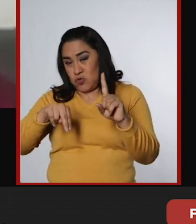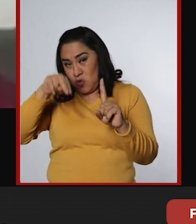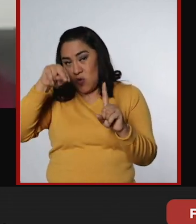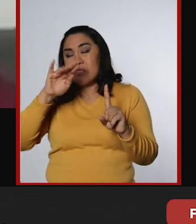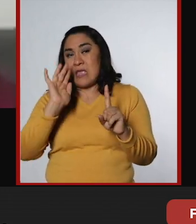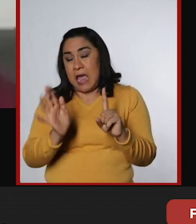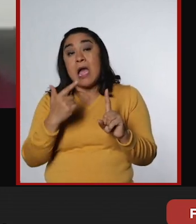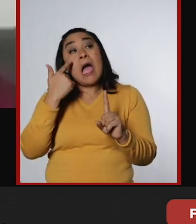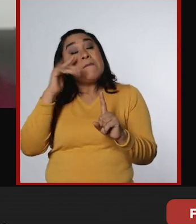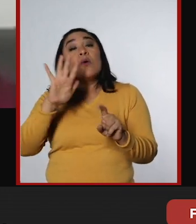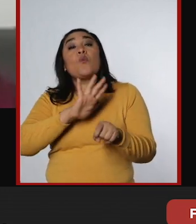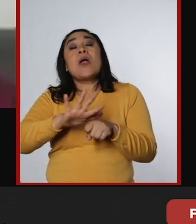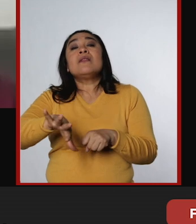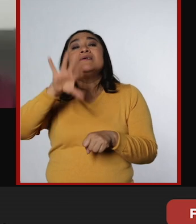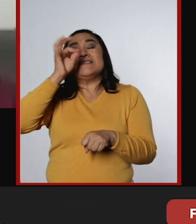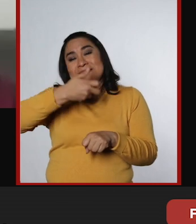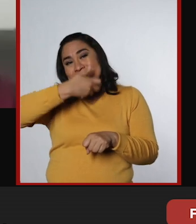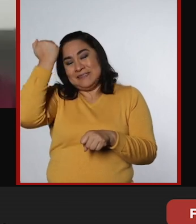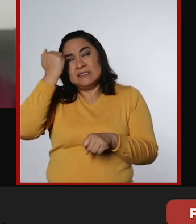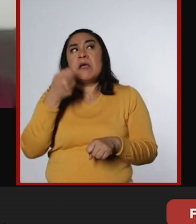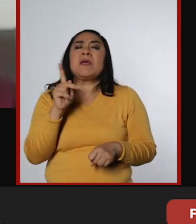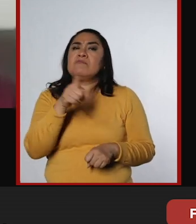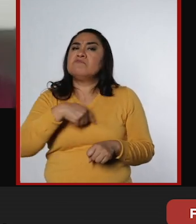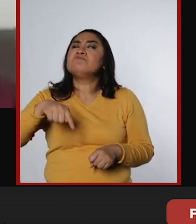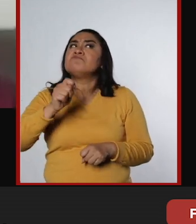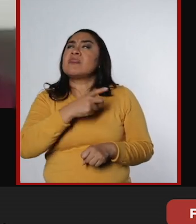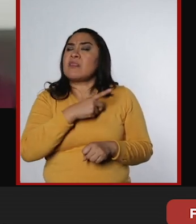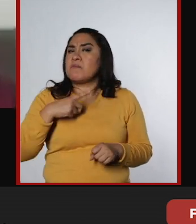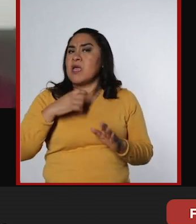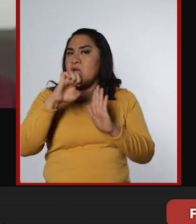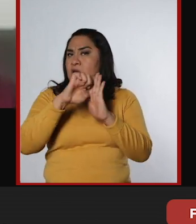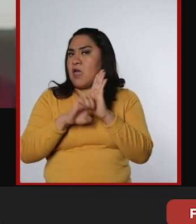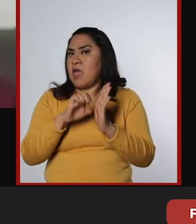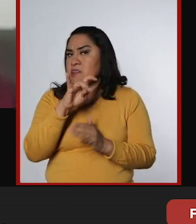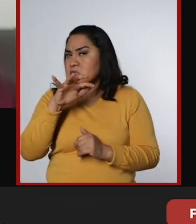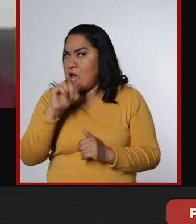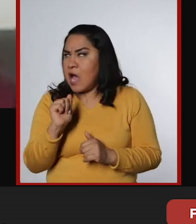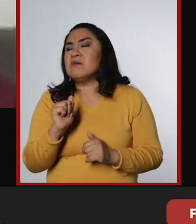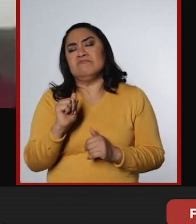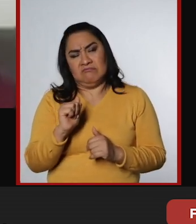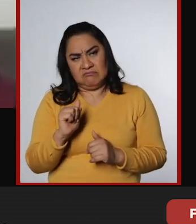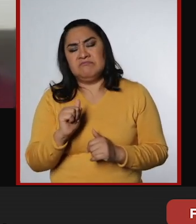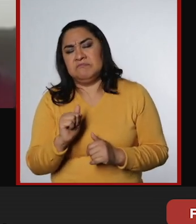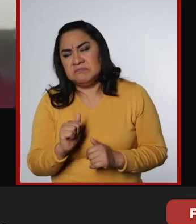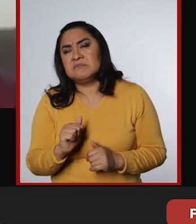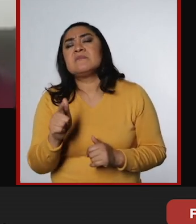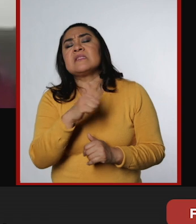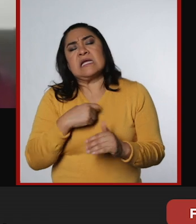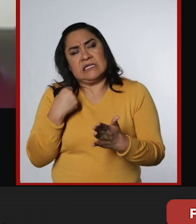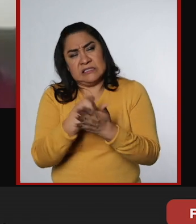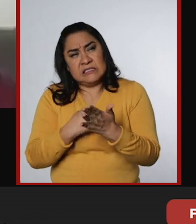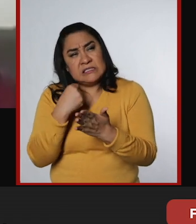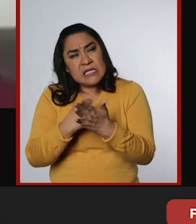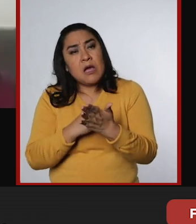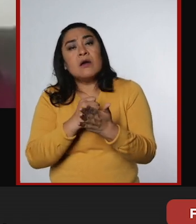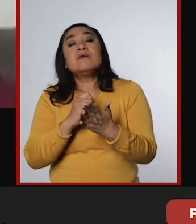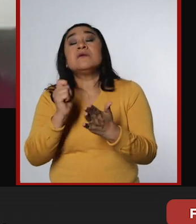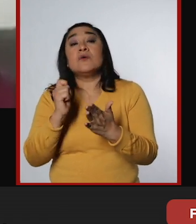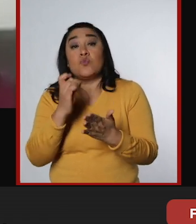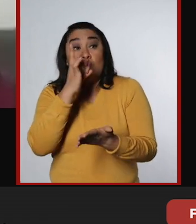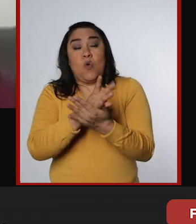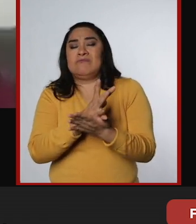posibles. En esta lucha yo creo que se trata de avanzar todas, se trata de poder lograr cambios estructurales, no